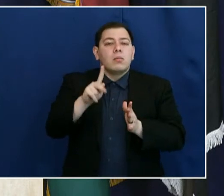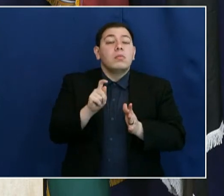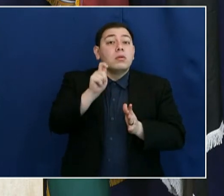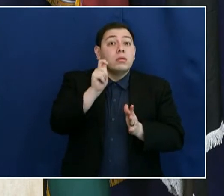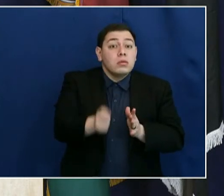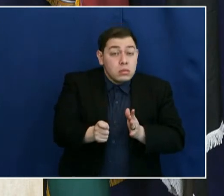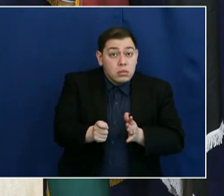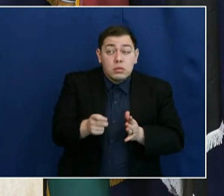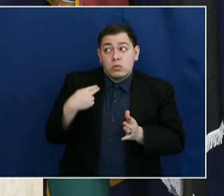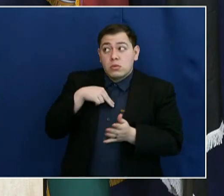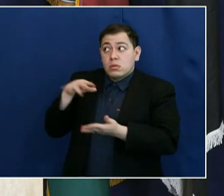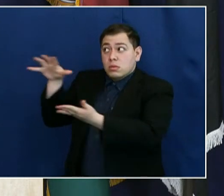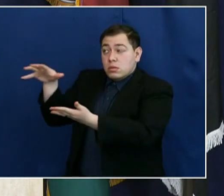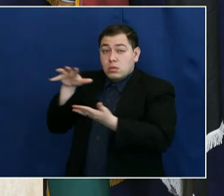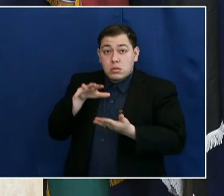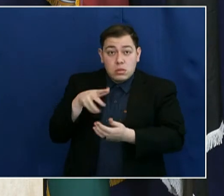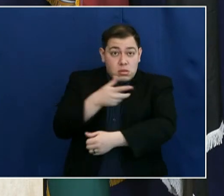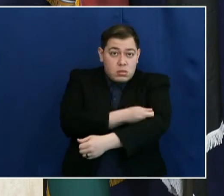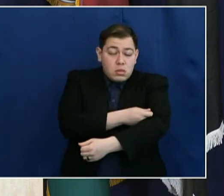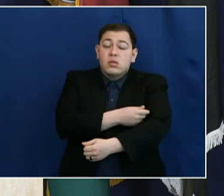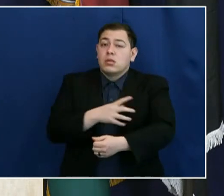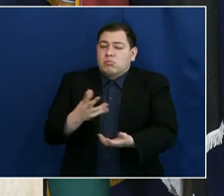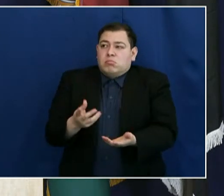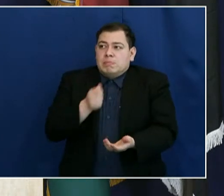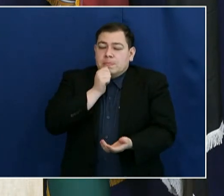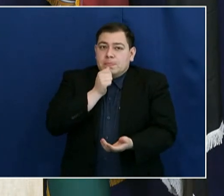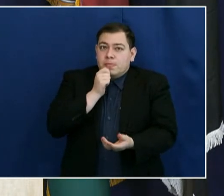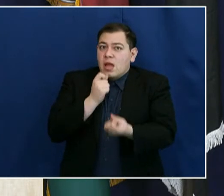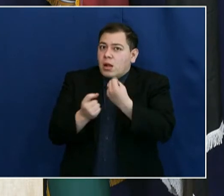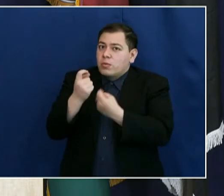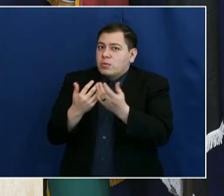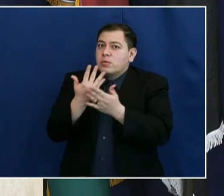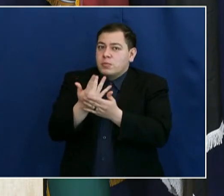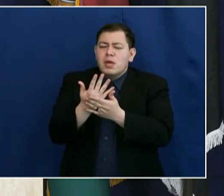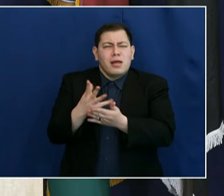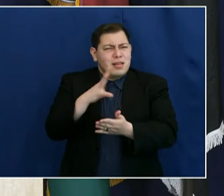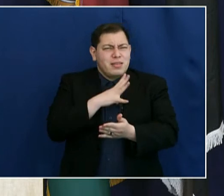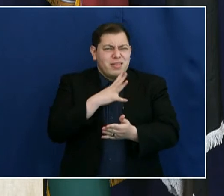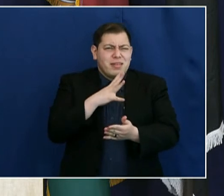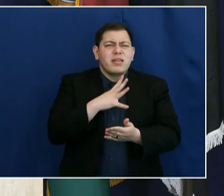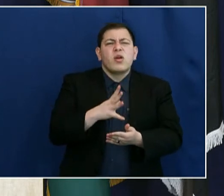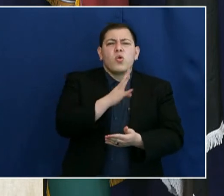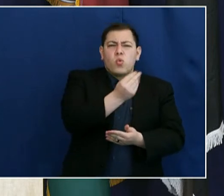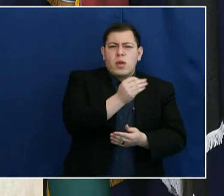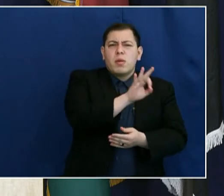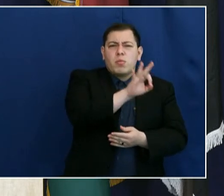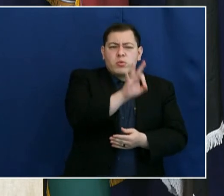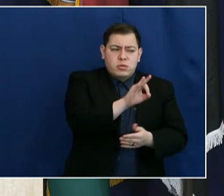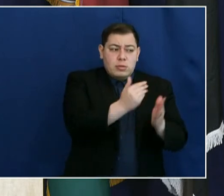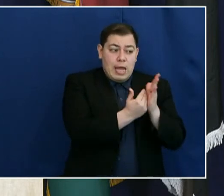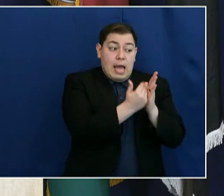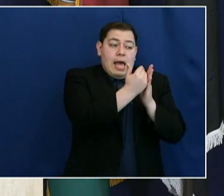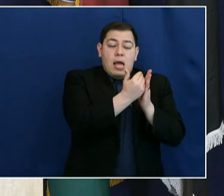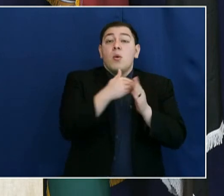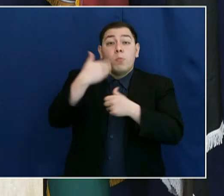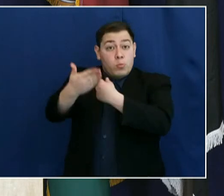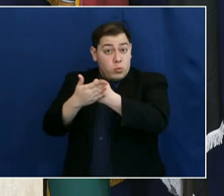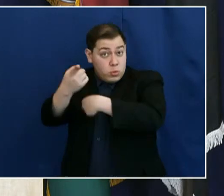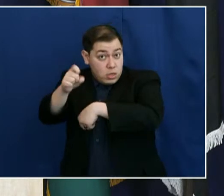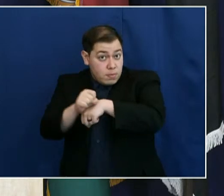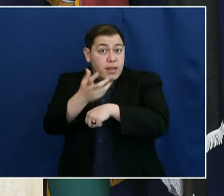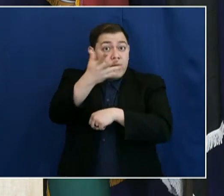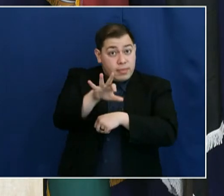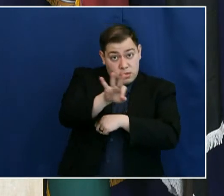como comentábamos, esta semana tuvimos 9% de incremento, la semana que entra viene otro 10% de incremento de vacunas. Como